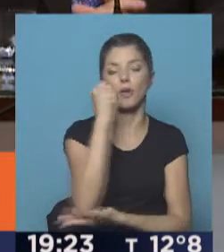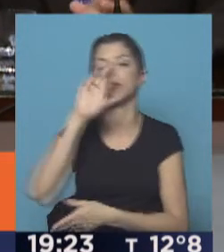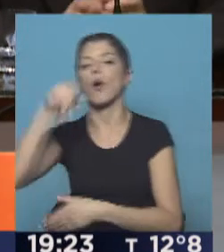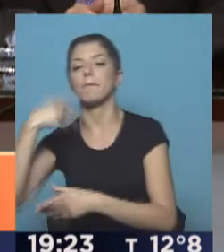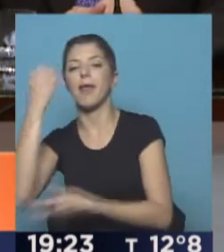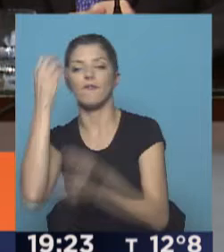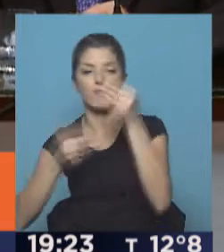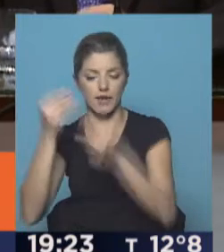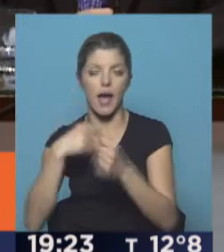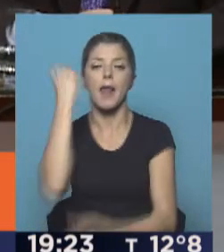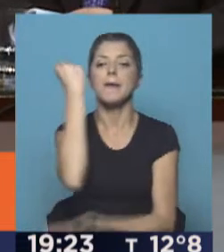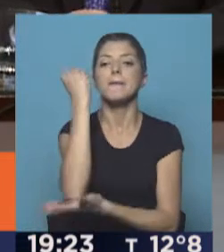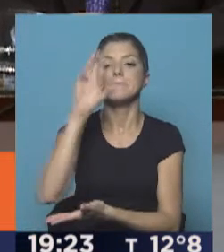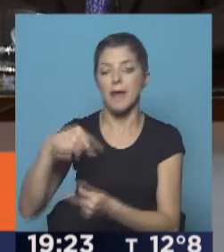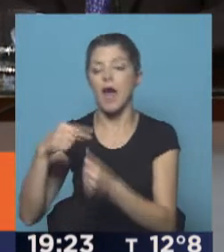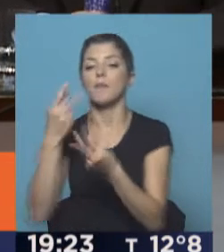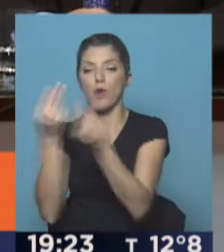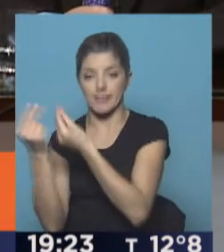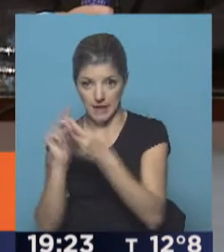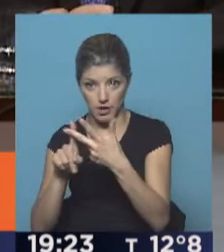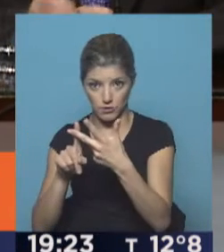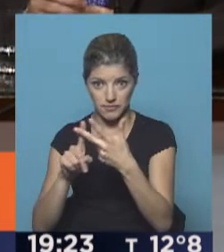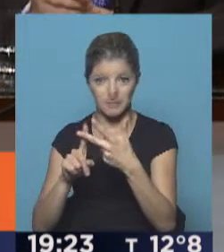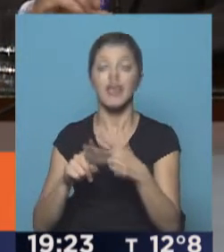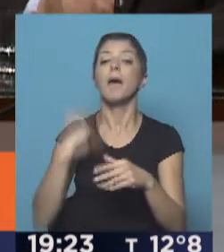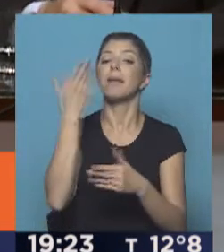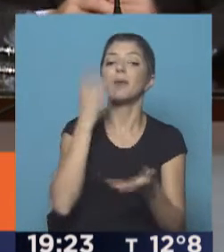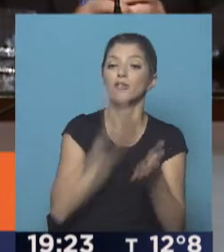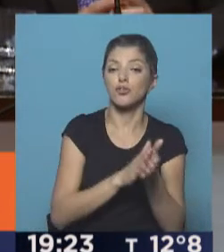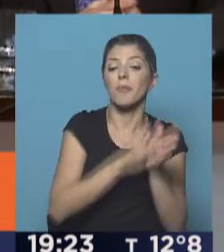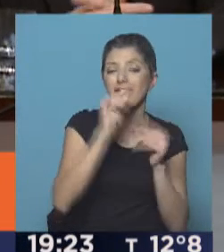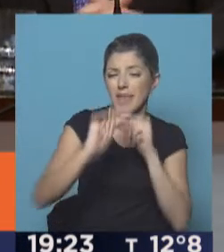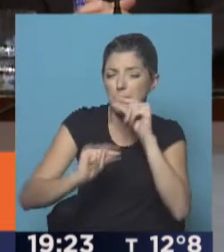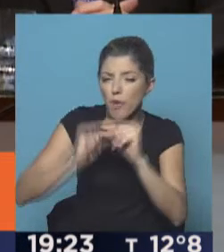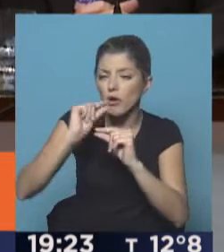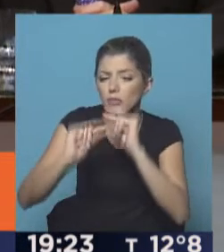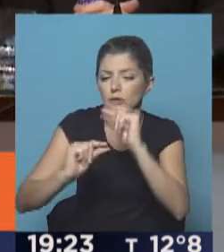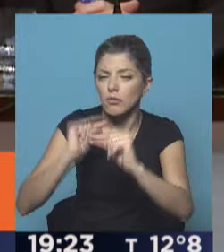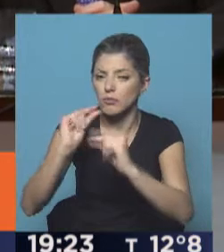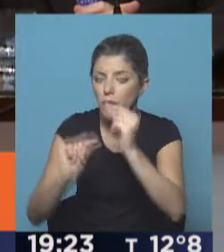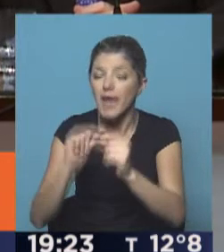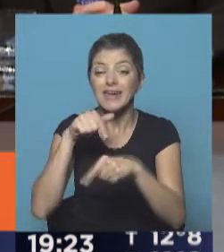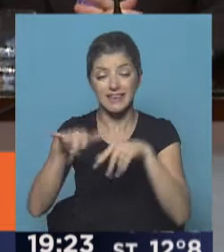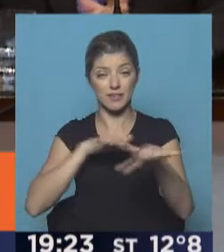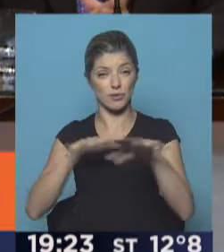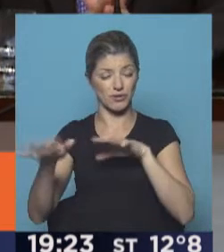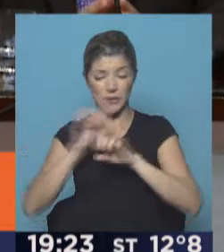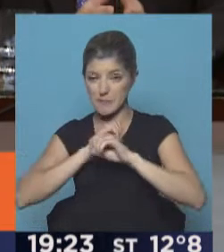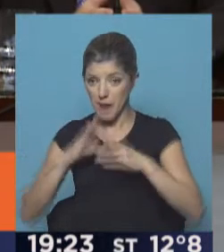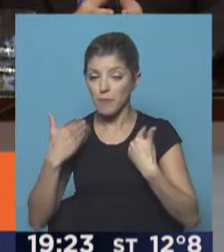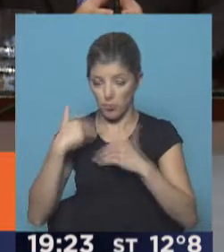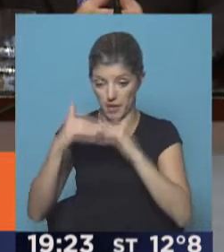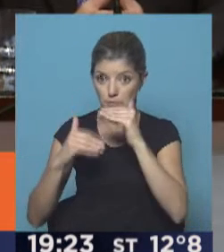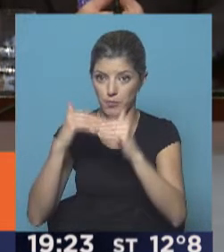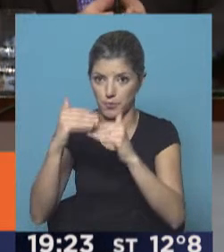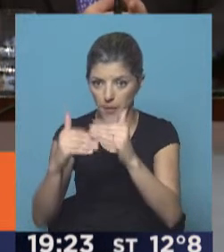plan monetario, el camino, como dije antes, del gradualismo para ir saliendo de esta muy delicada y negativa situación